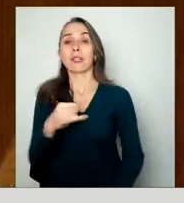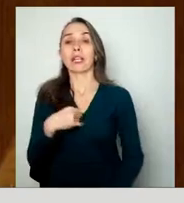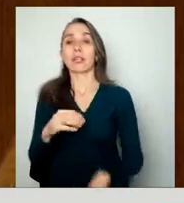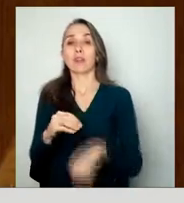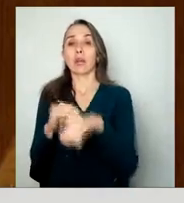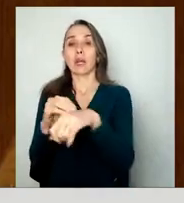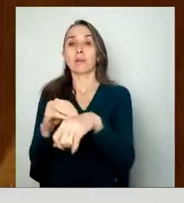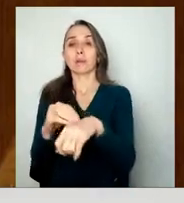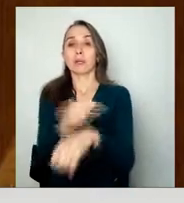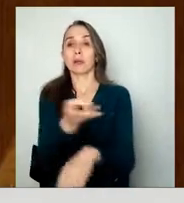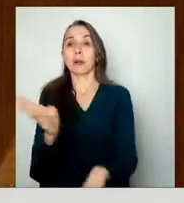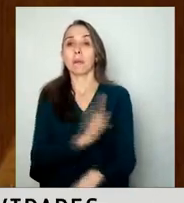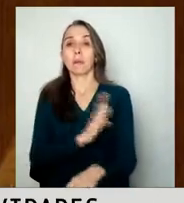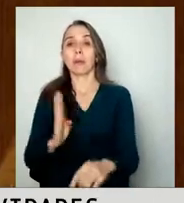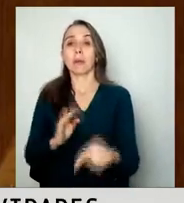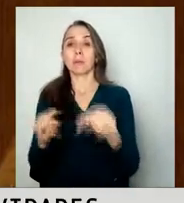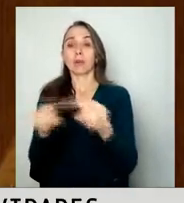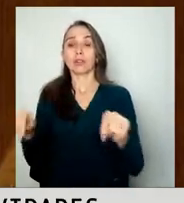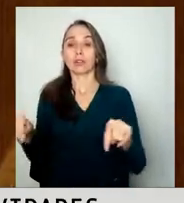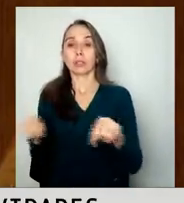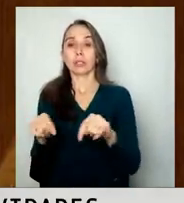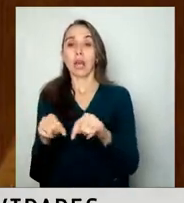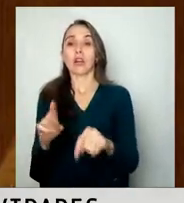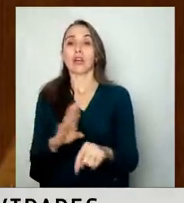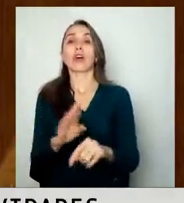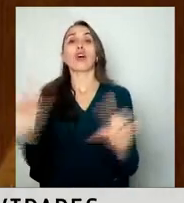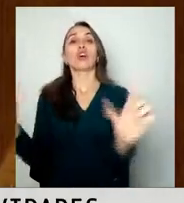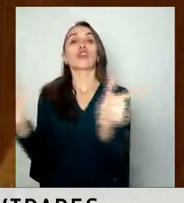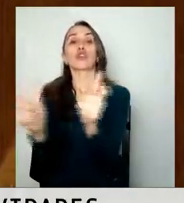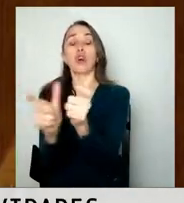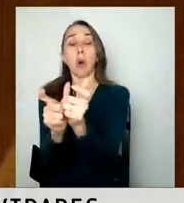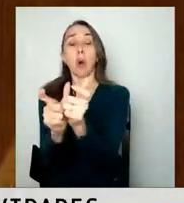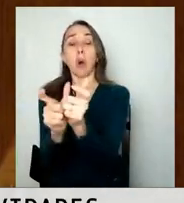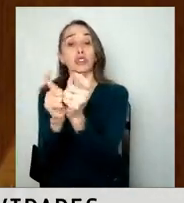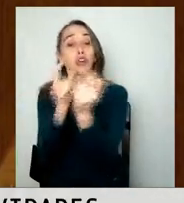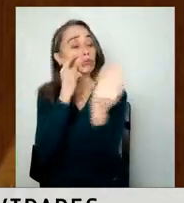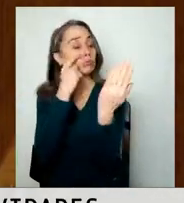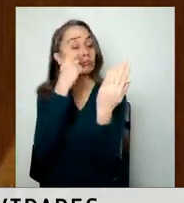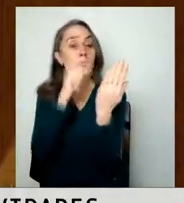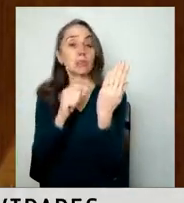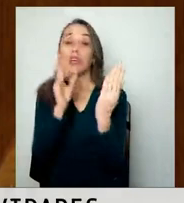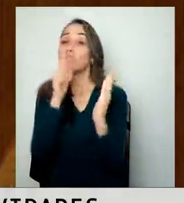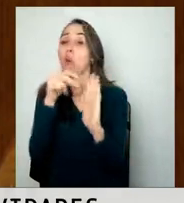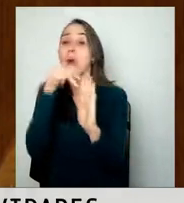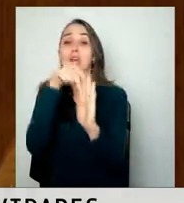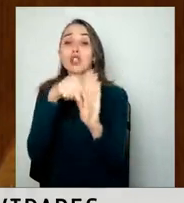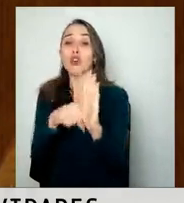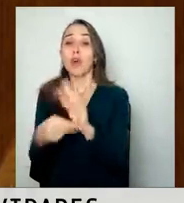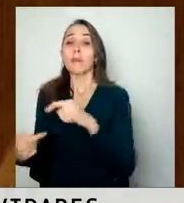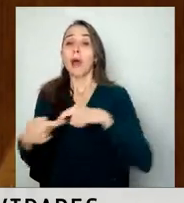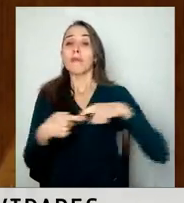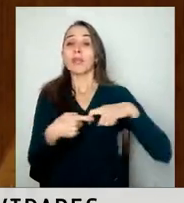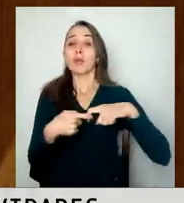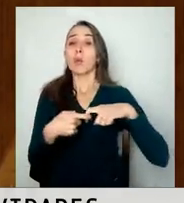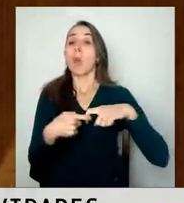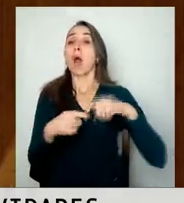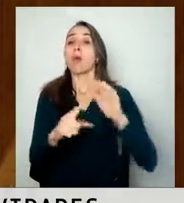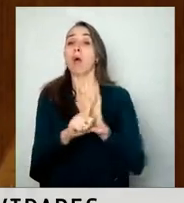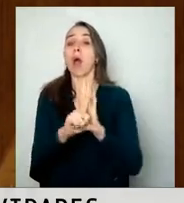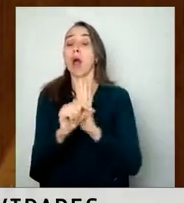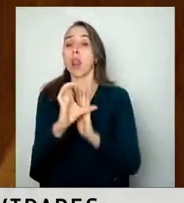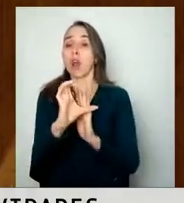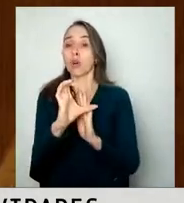a esta sala que la comisión no Cali como normas de carácter orgánica constitucional